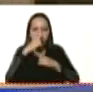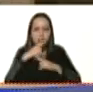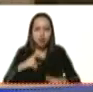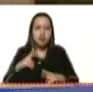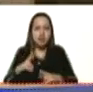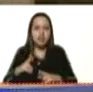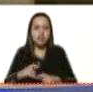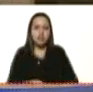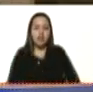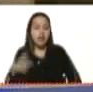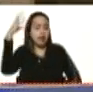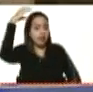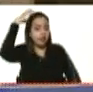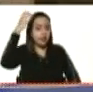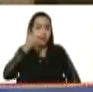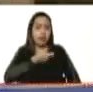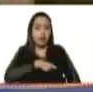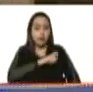monarquía.